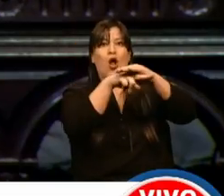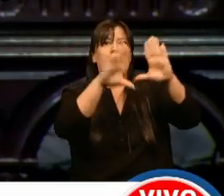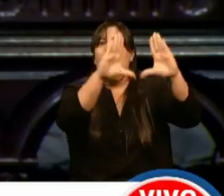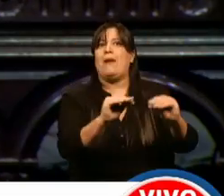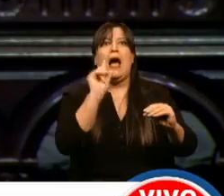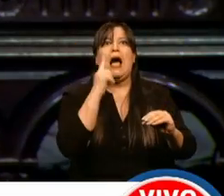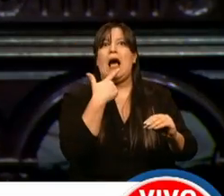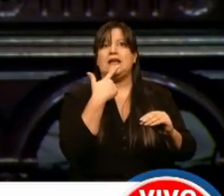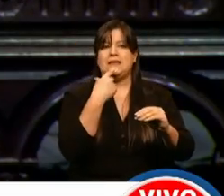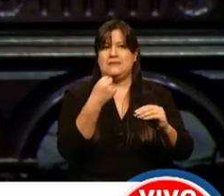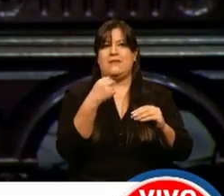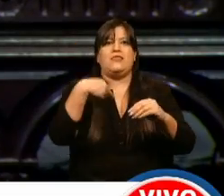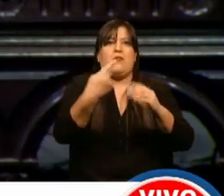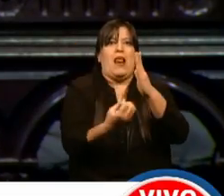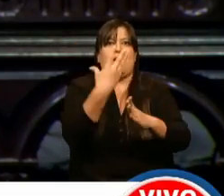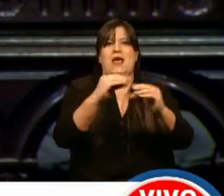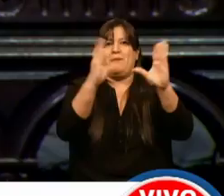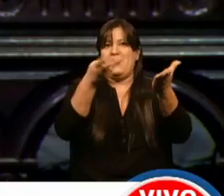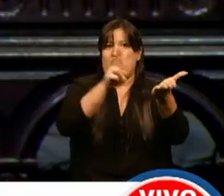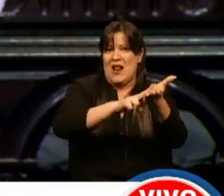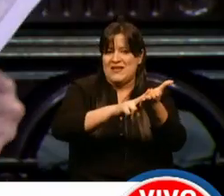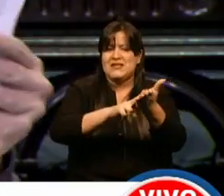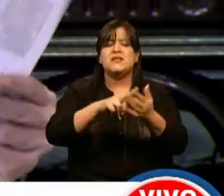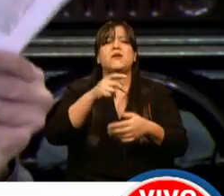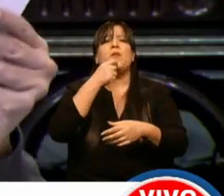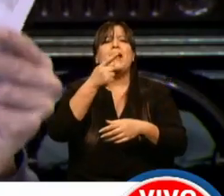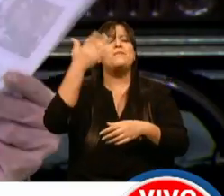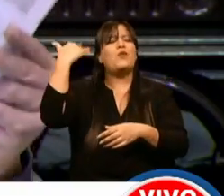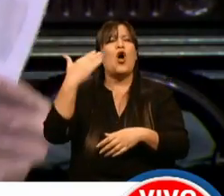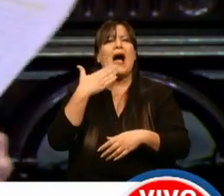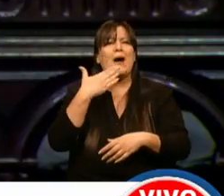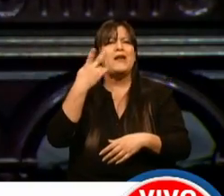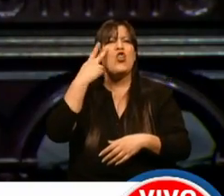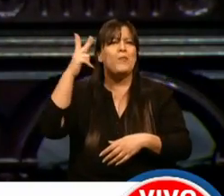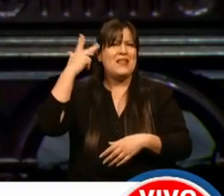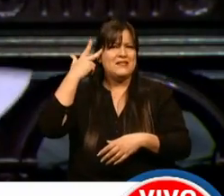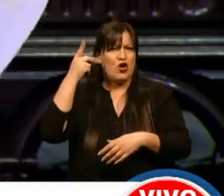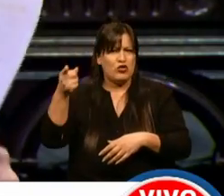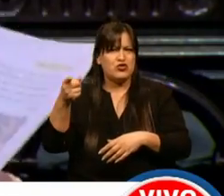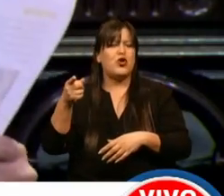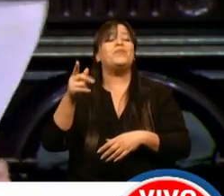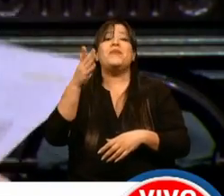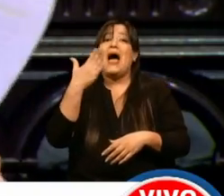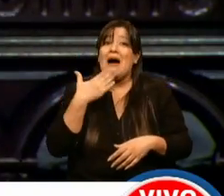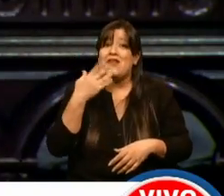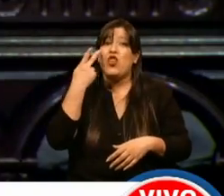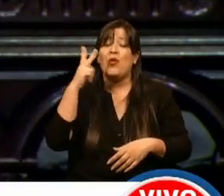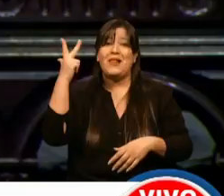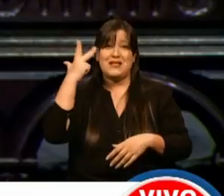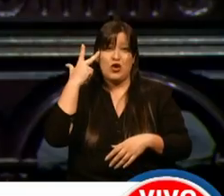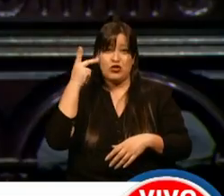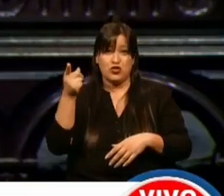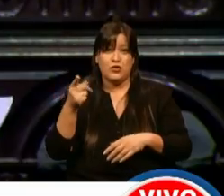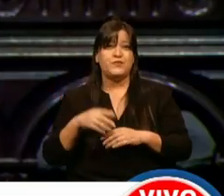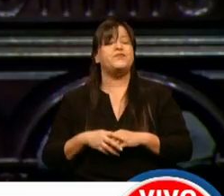esta cuando por ejemplo ya en abril del 2018 en abril del 2018